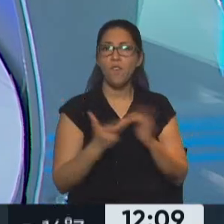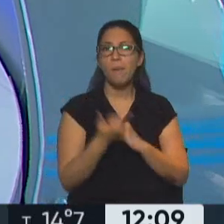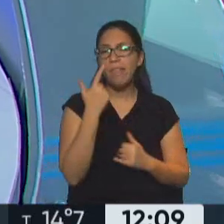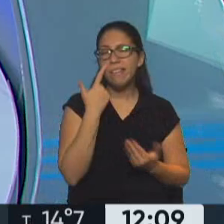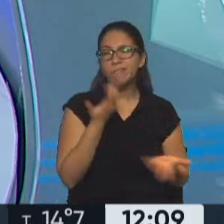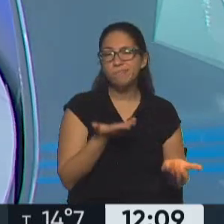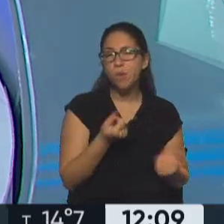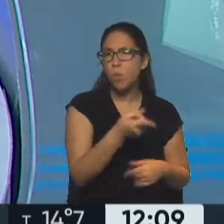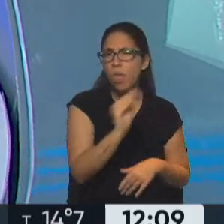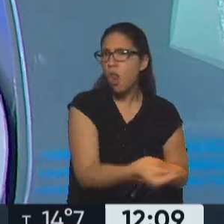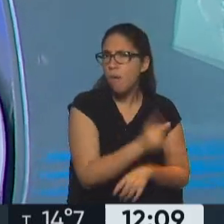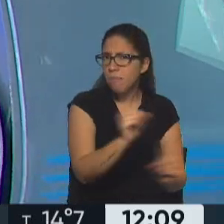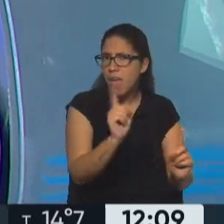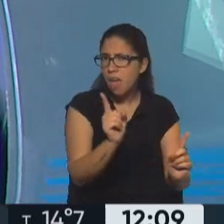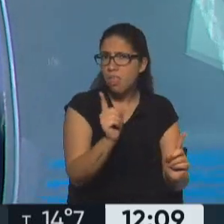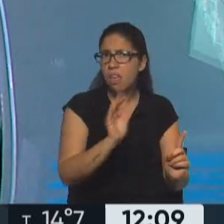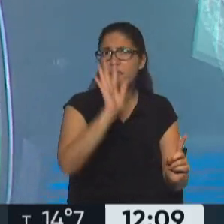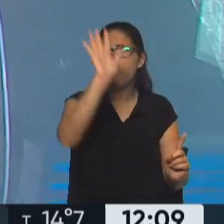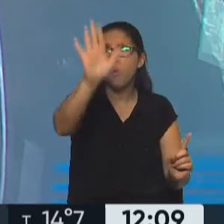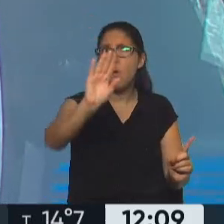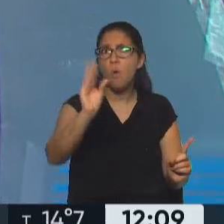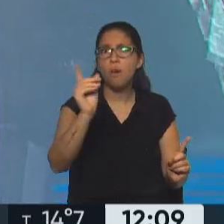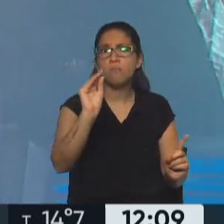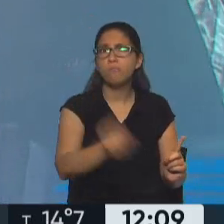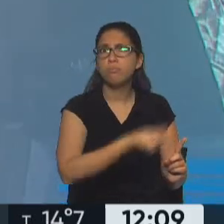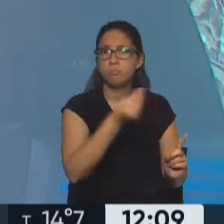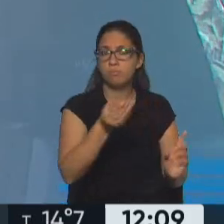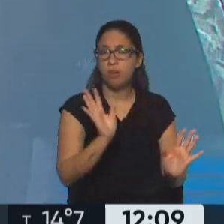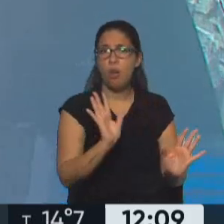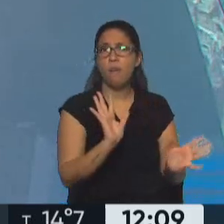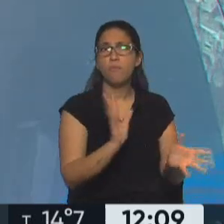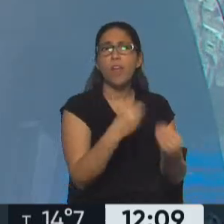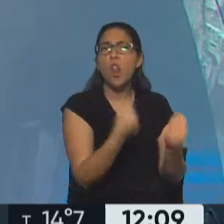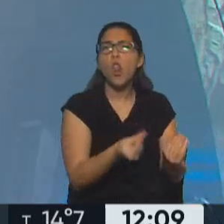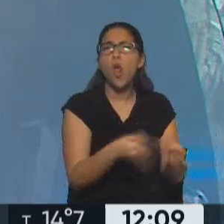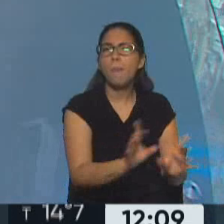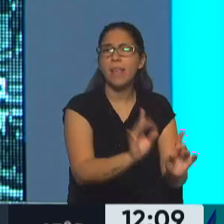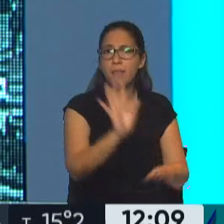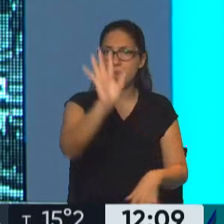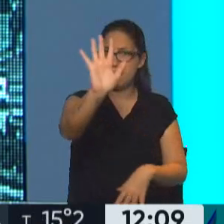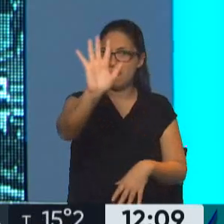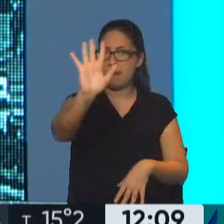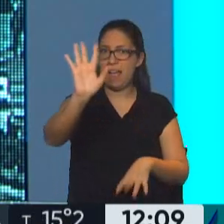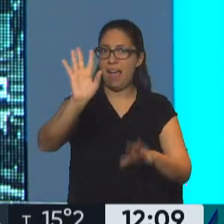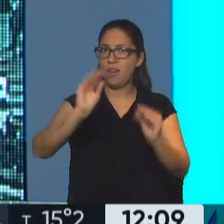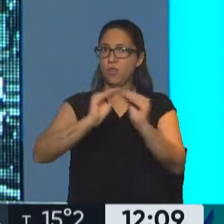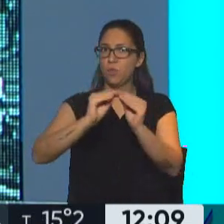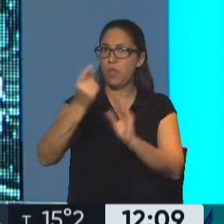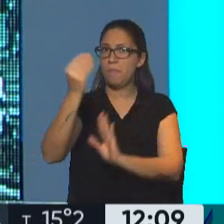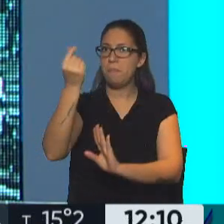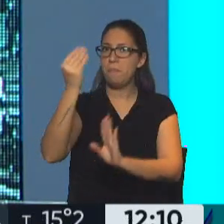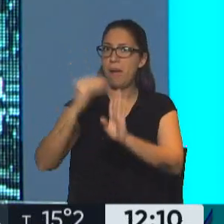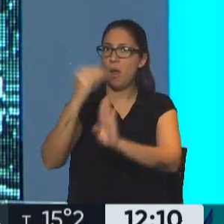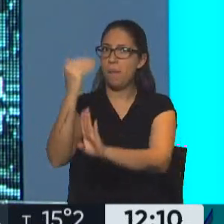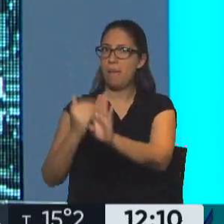tentarlos, es decir, no pierden con una futura devaluación. Y una forma de decir que no va a haber devaluación también, ¿no? Sí. No, para un poquito con eso, porque ahí está el punto. ¿Por qué?